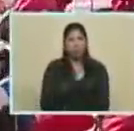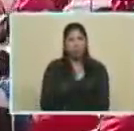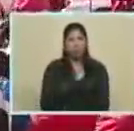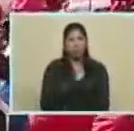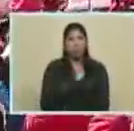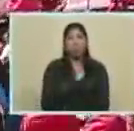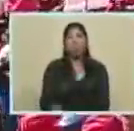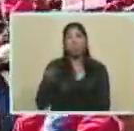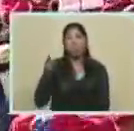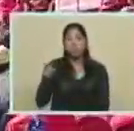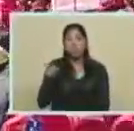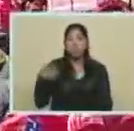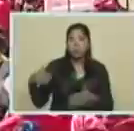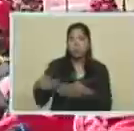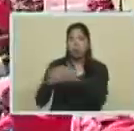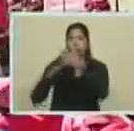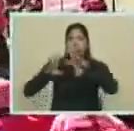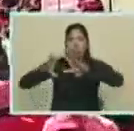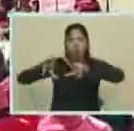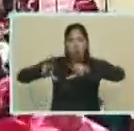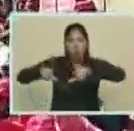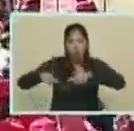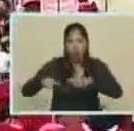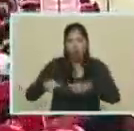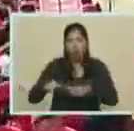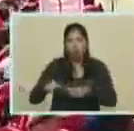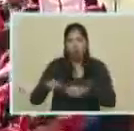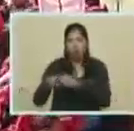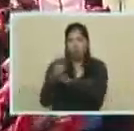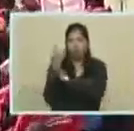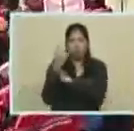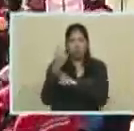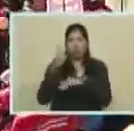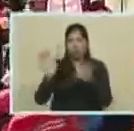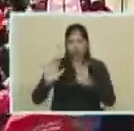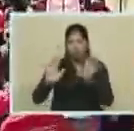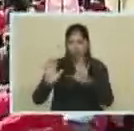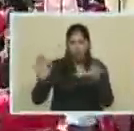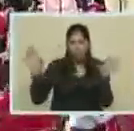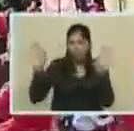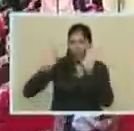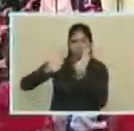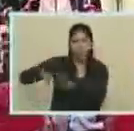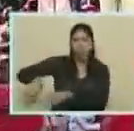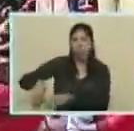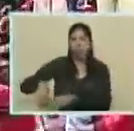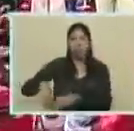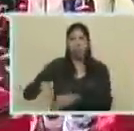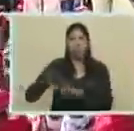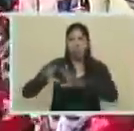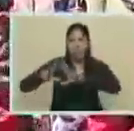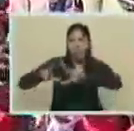en la rebelión contra los corruptos y traidores. ¡Abajo los corruptos y